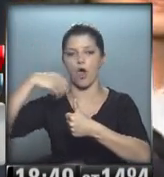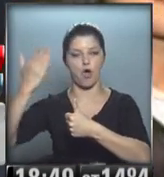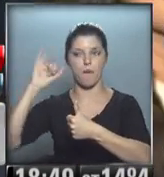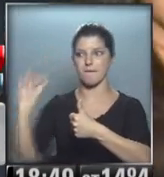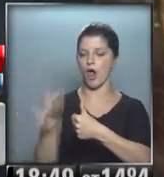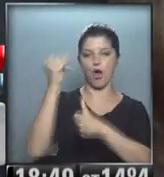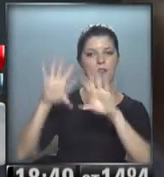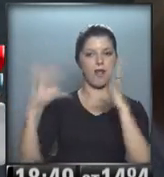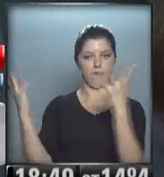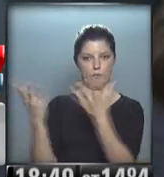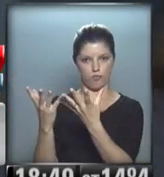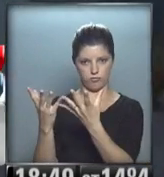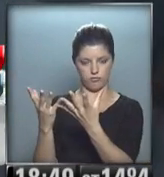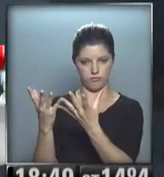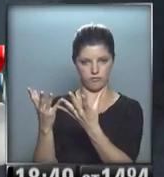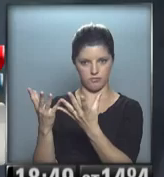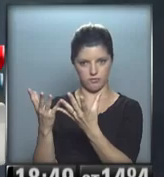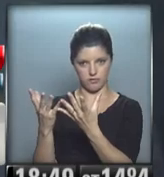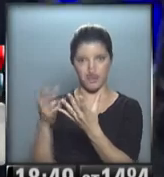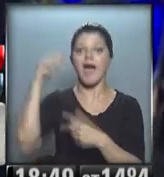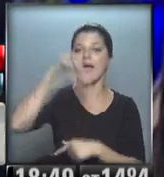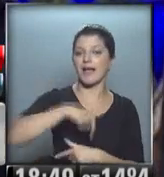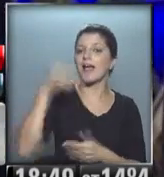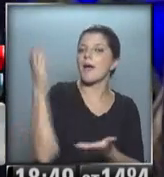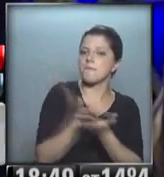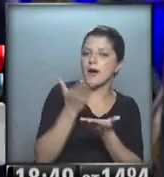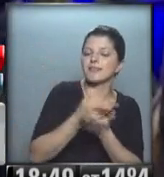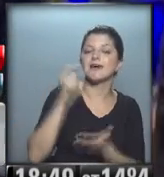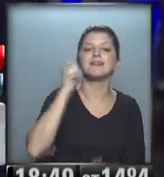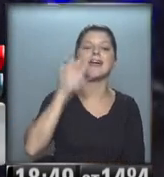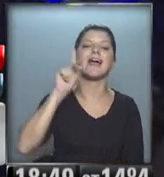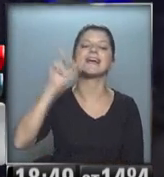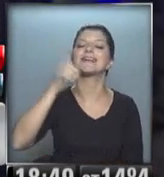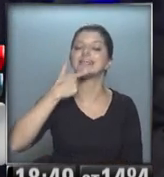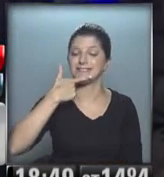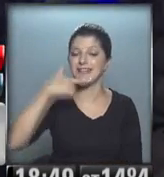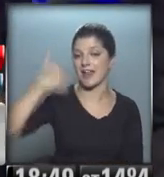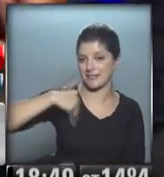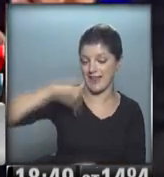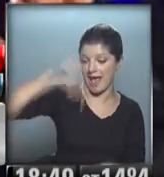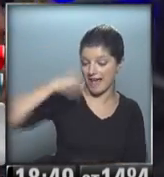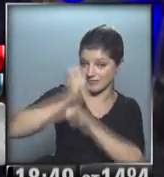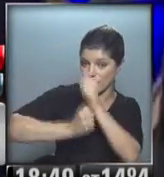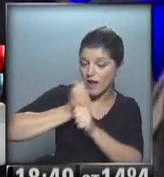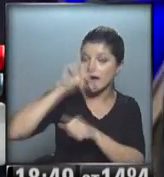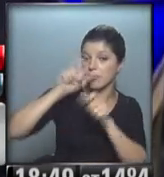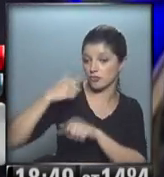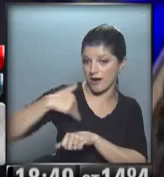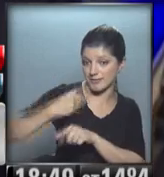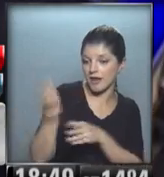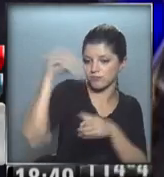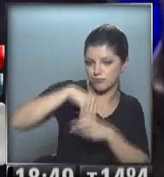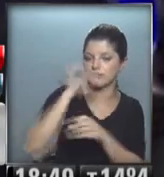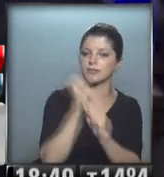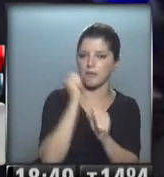los mejores del mundo, que es Argentina, que es materia gris argentina. En esta fábrica trabajaron argentinos y nosotros los sanjuaninos y